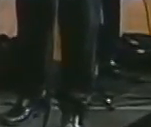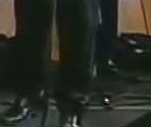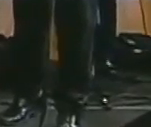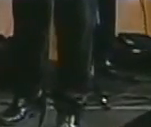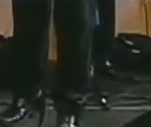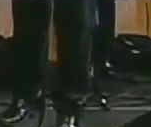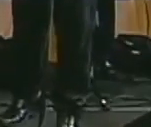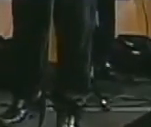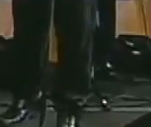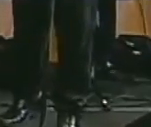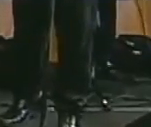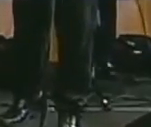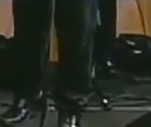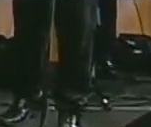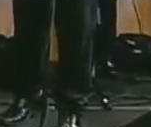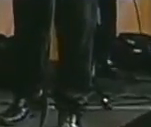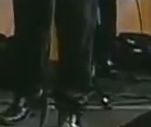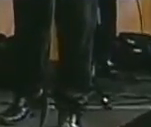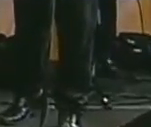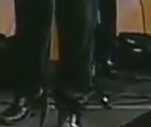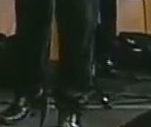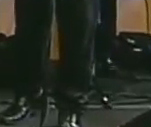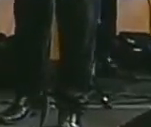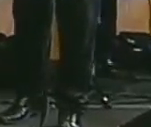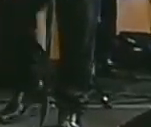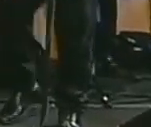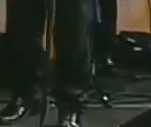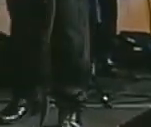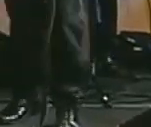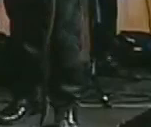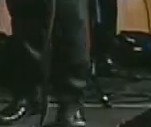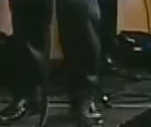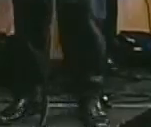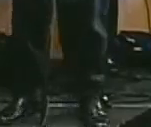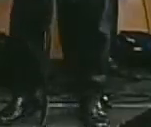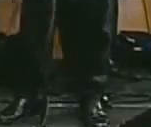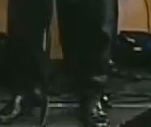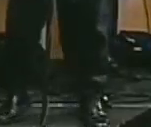mío. El Petro es nuestro por amor a Venezuela.